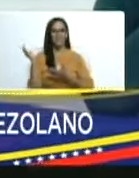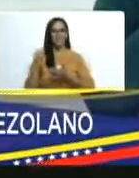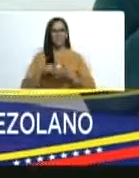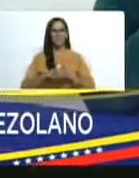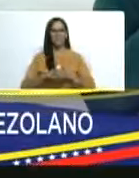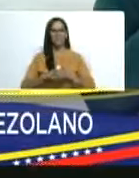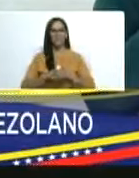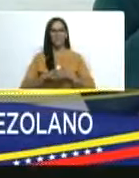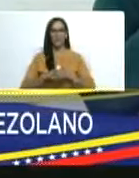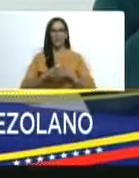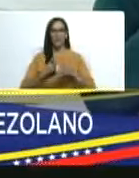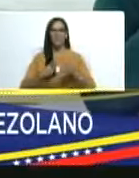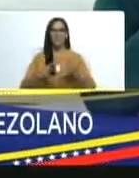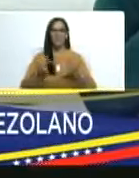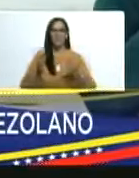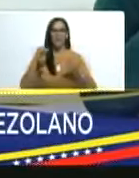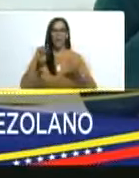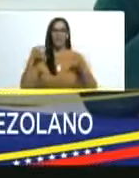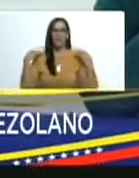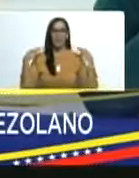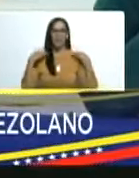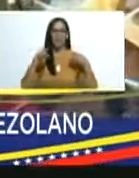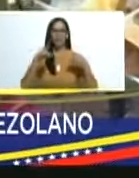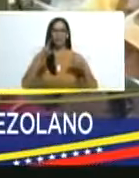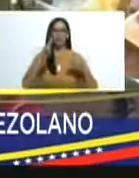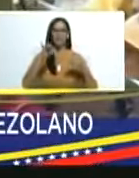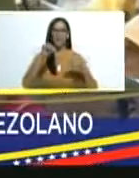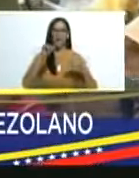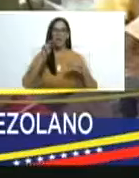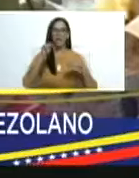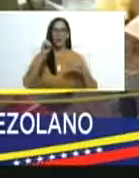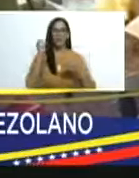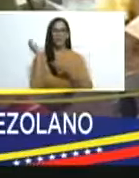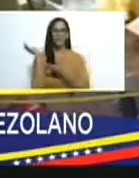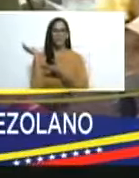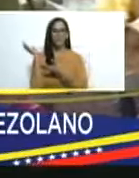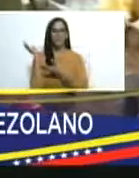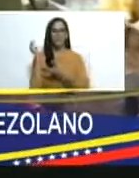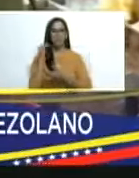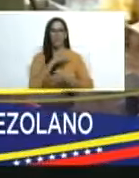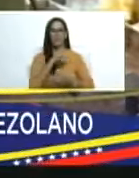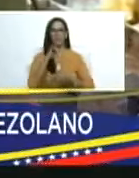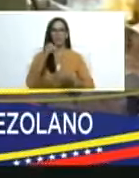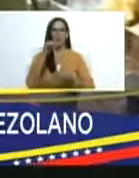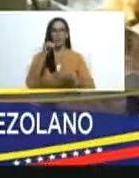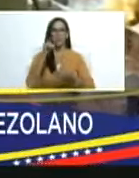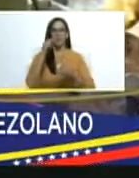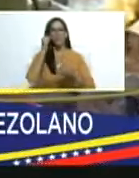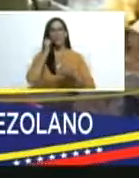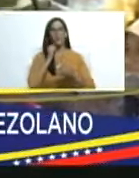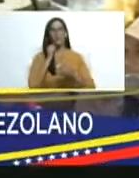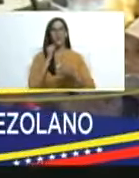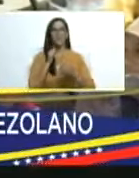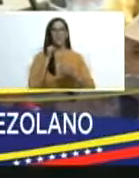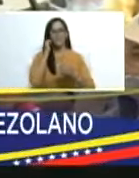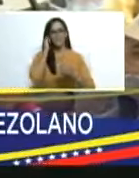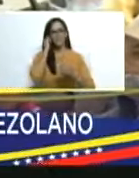Al vicealmirante Luciano Francisco Fernández Sucre, comandante de la SODI Sucre, de Sucre a